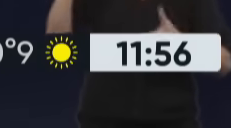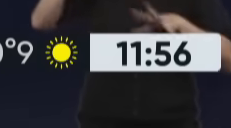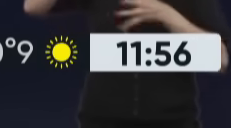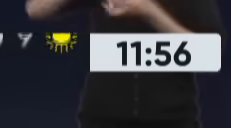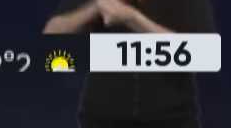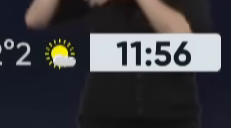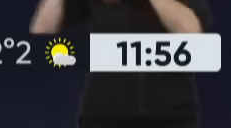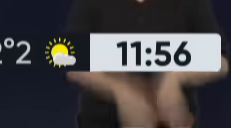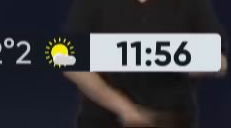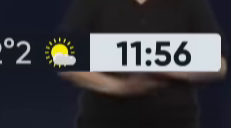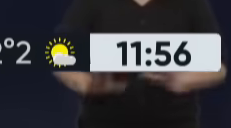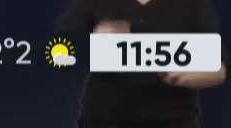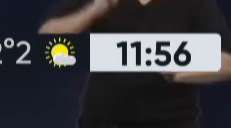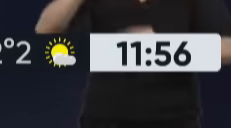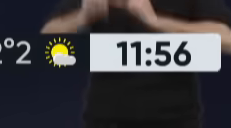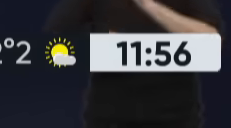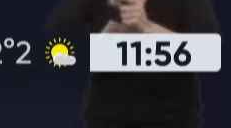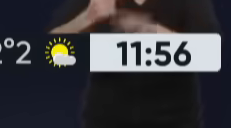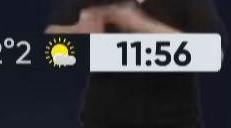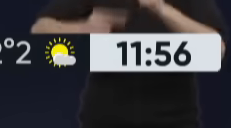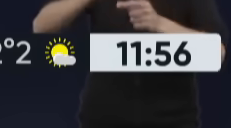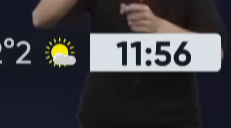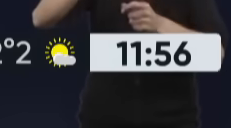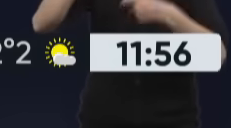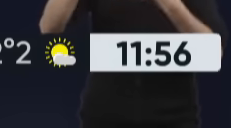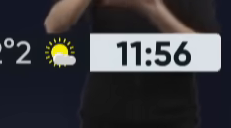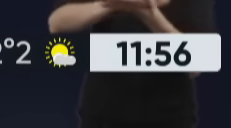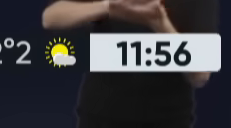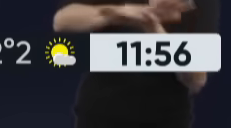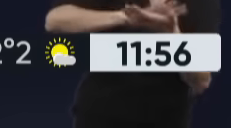lleva tiempo y no es de un día para el otro, pero claramente la intención es que el sector privado,